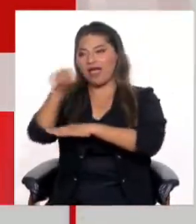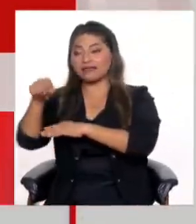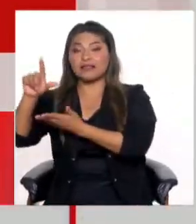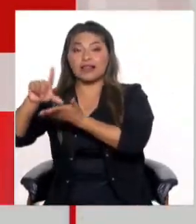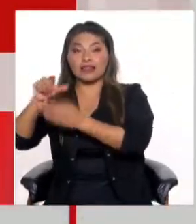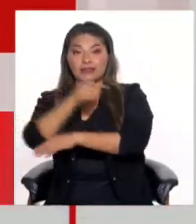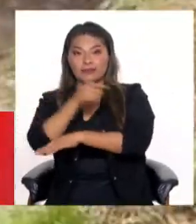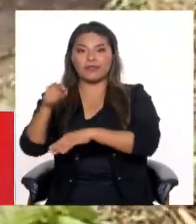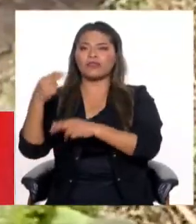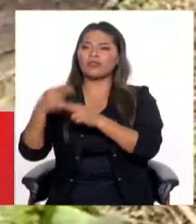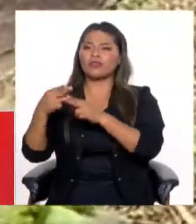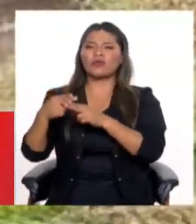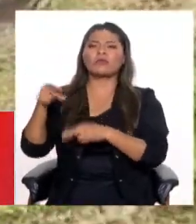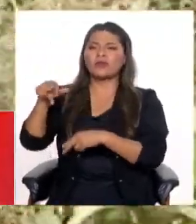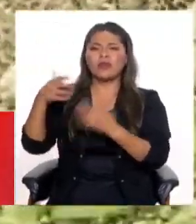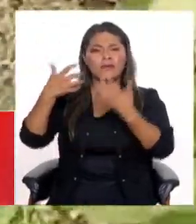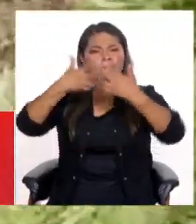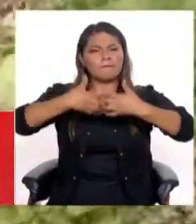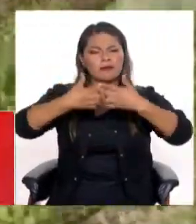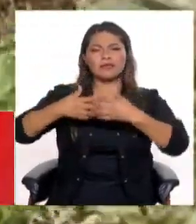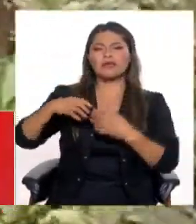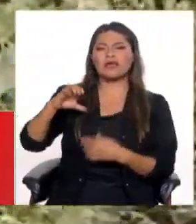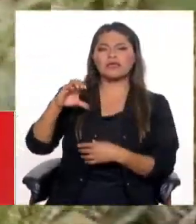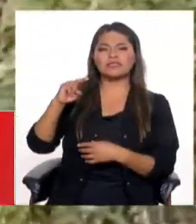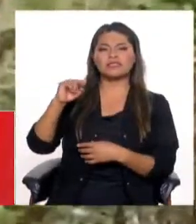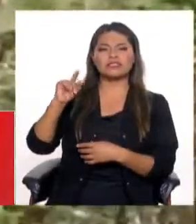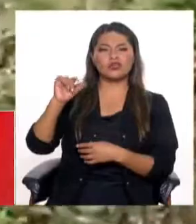Etrescovisa. El chofer también se encuentra herido.